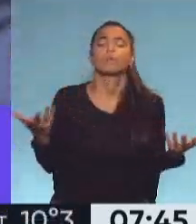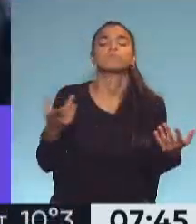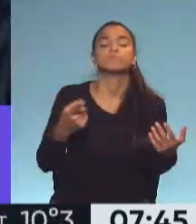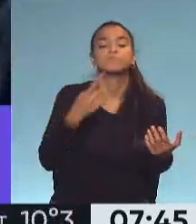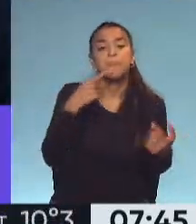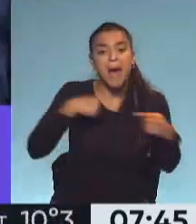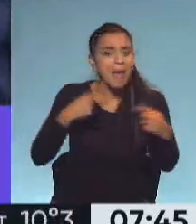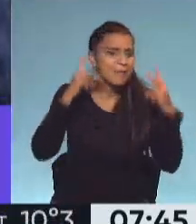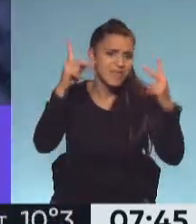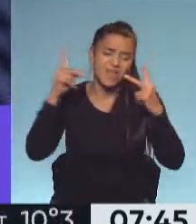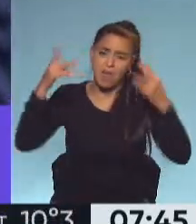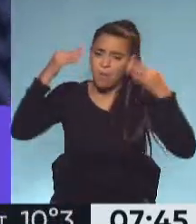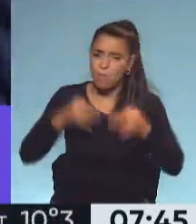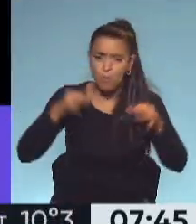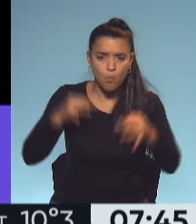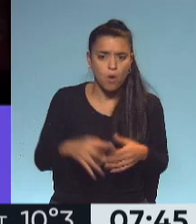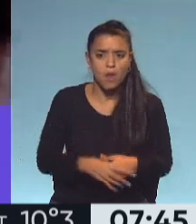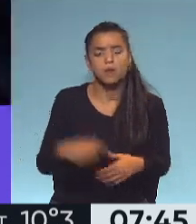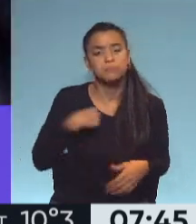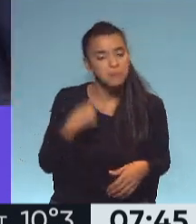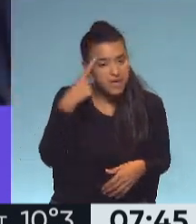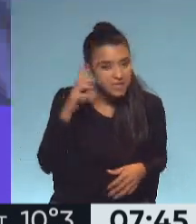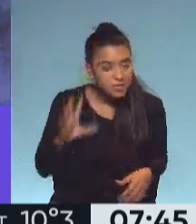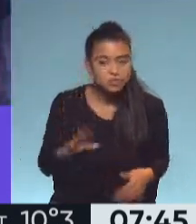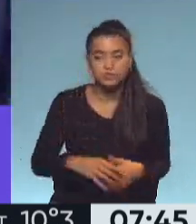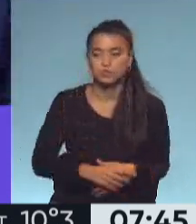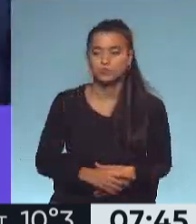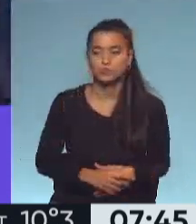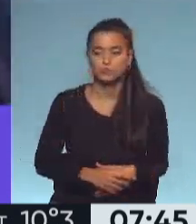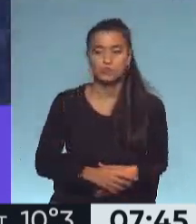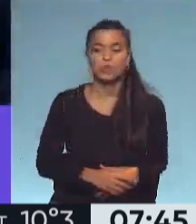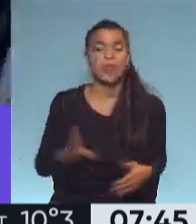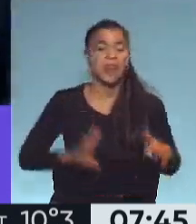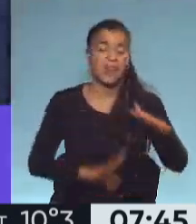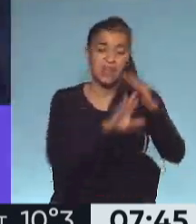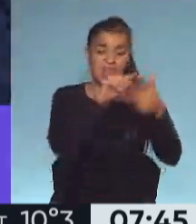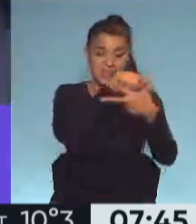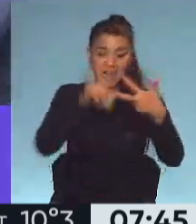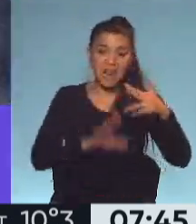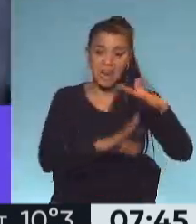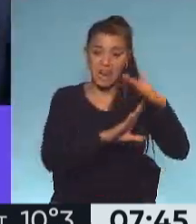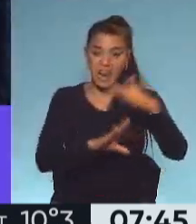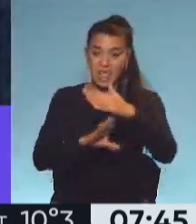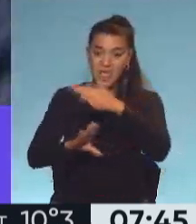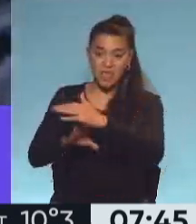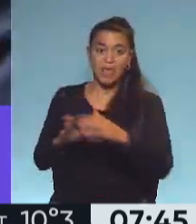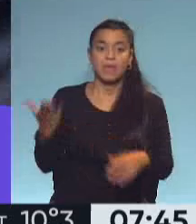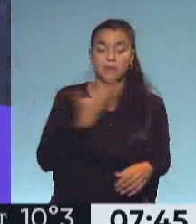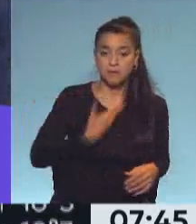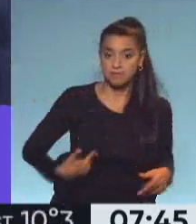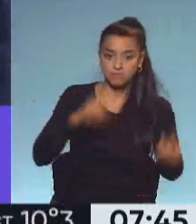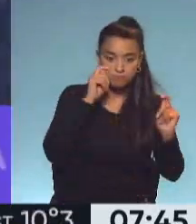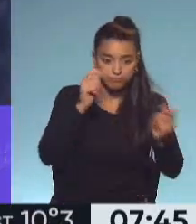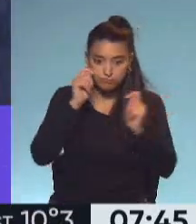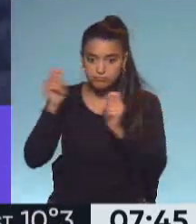mí exitosa. Creo que los tres líderes que el presidente visitó han